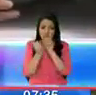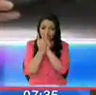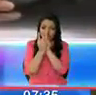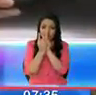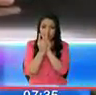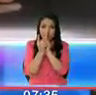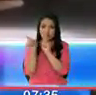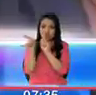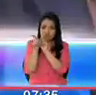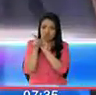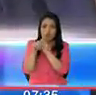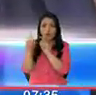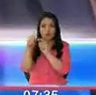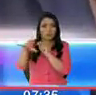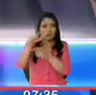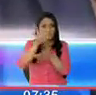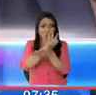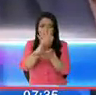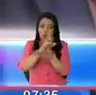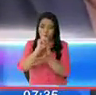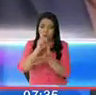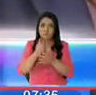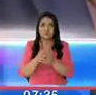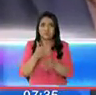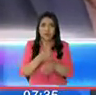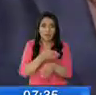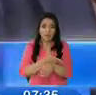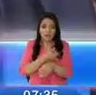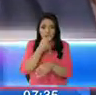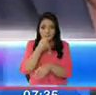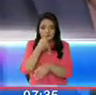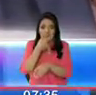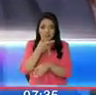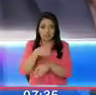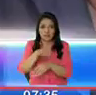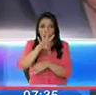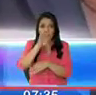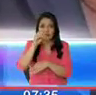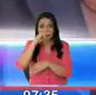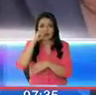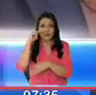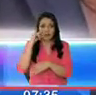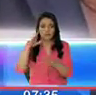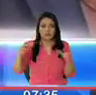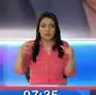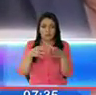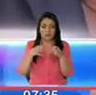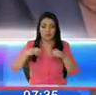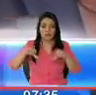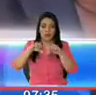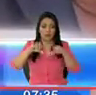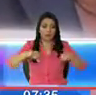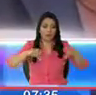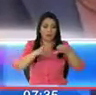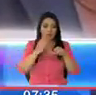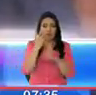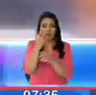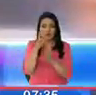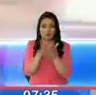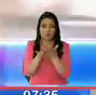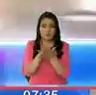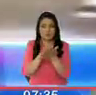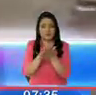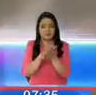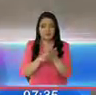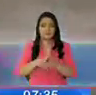ningún otro establecimiento. Se le ha dado un medicamento preventivo. Alrededor de 40 niños fueron que estaban en las dos aulas, porque son dos aulas que se mezclan